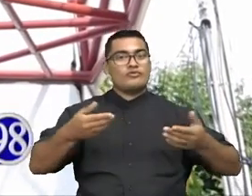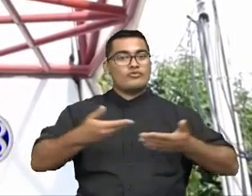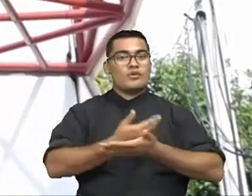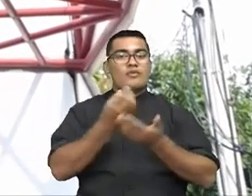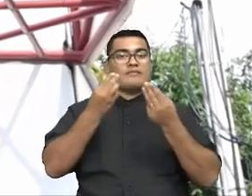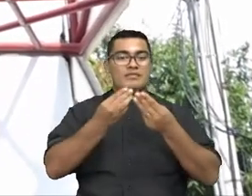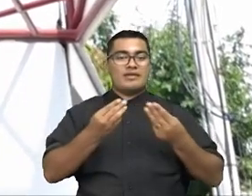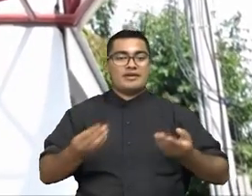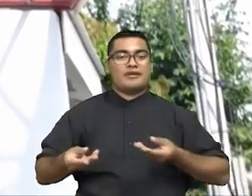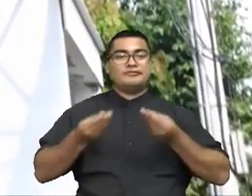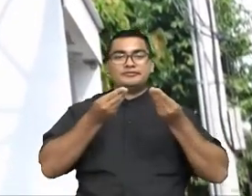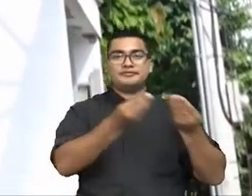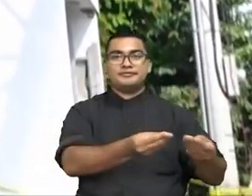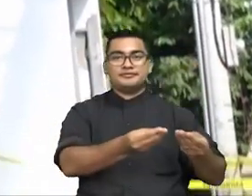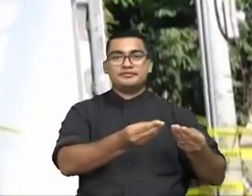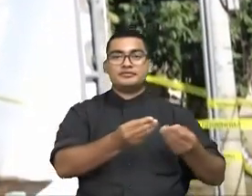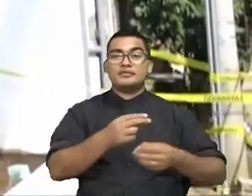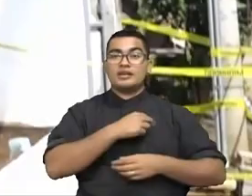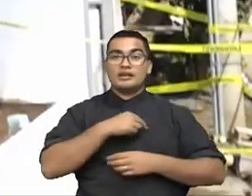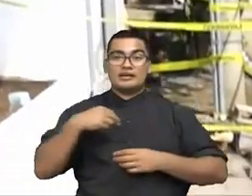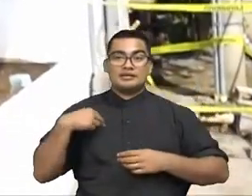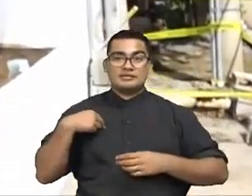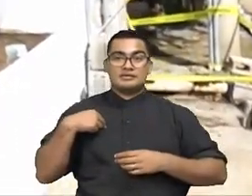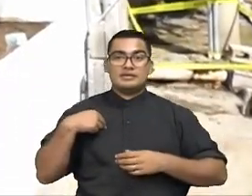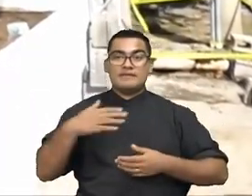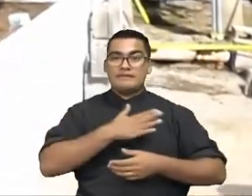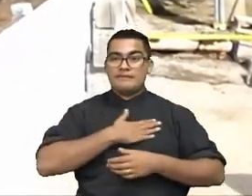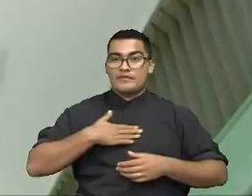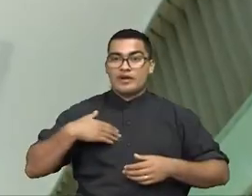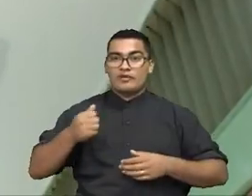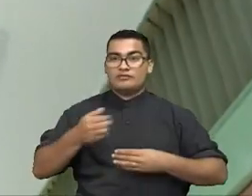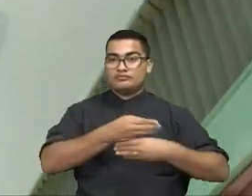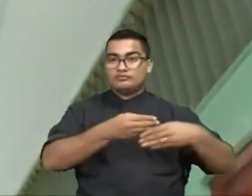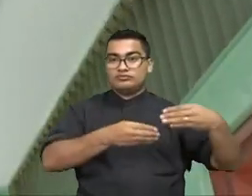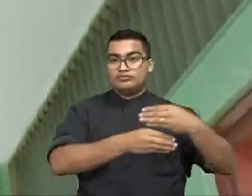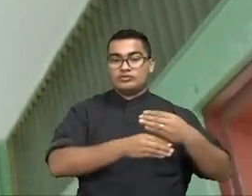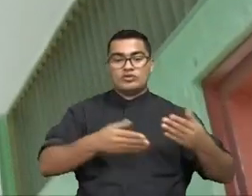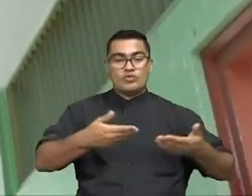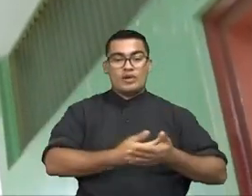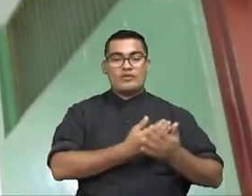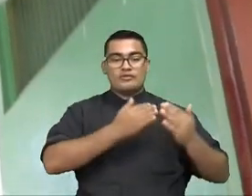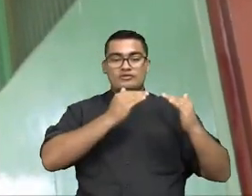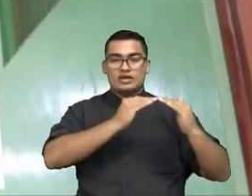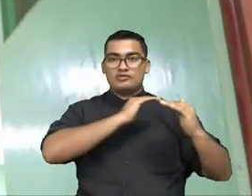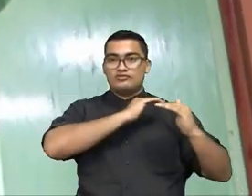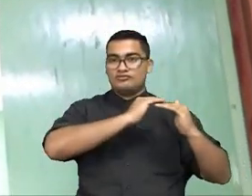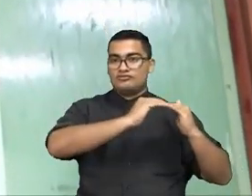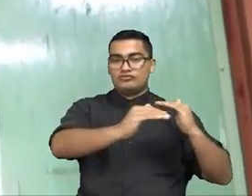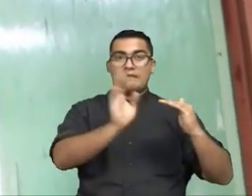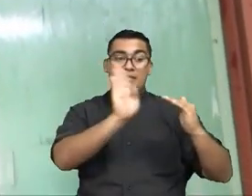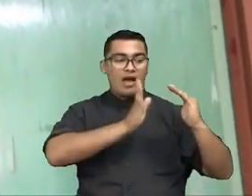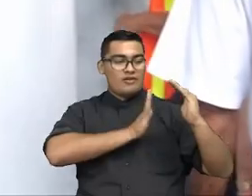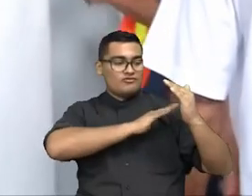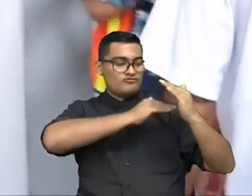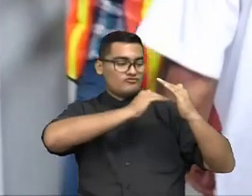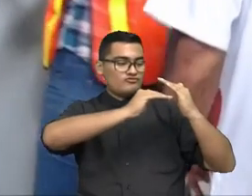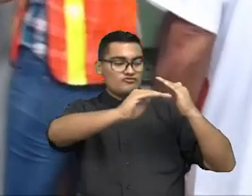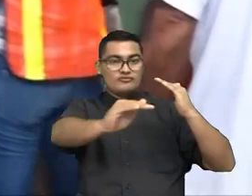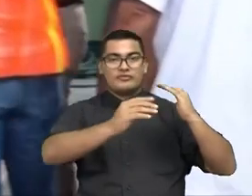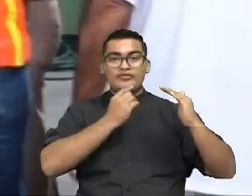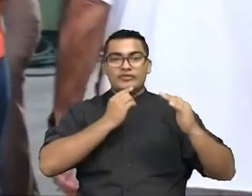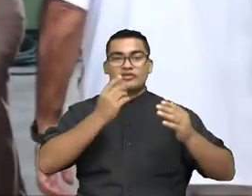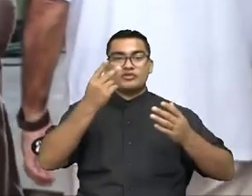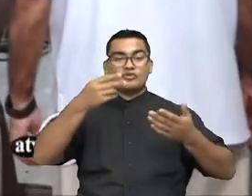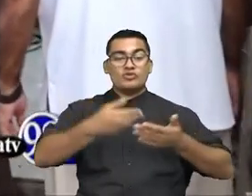Dentro de las mejoras que se han realizado en la infraestructura están techo nuevo del cielo raso, se construyó dos clínicas nuevas para